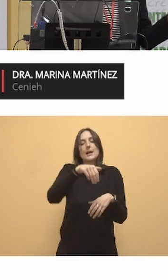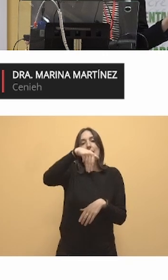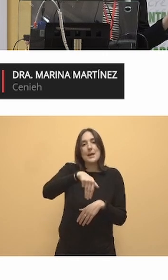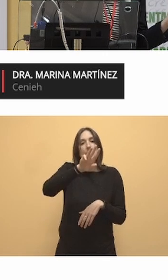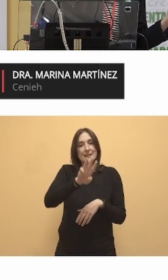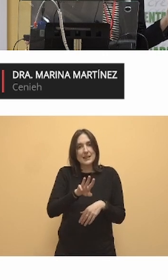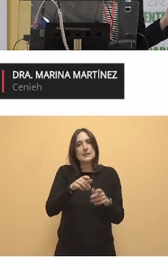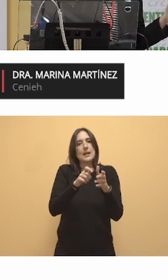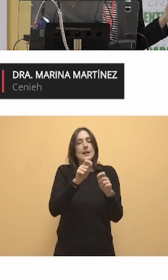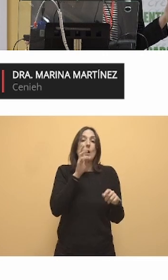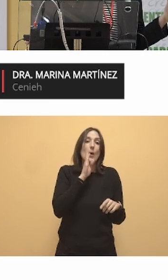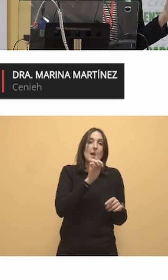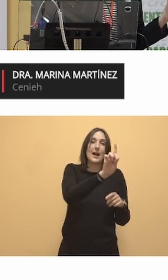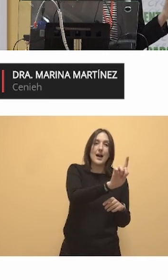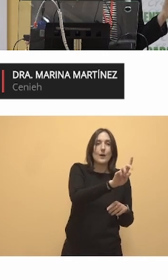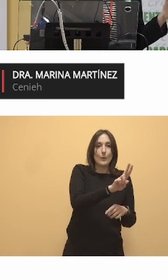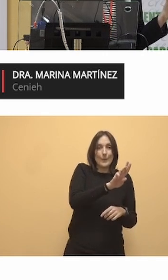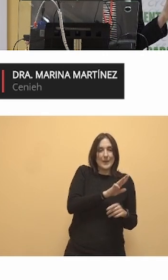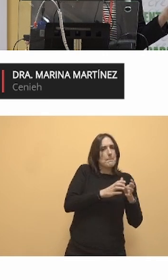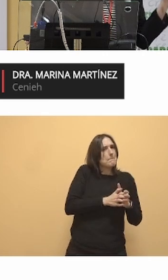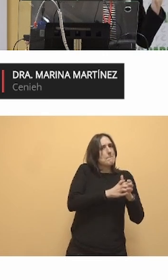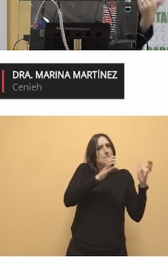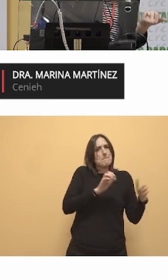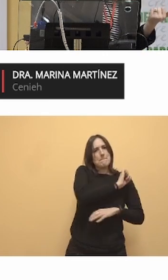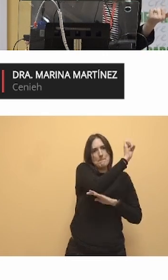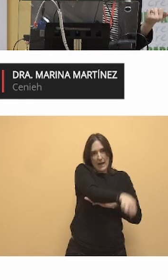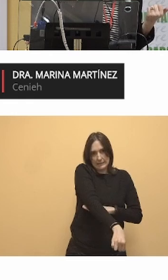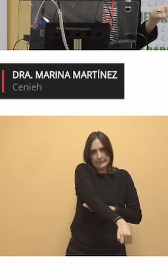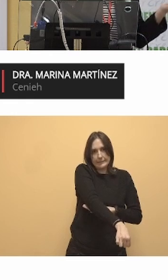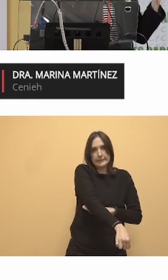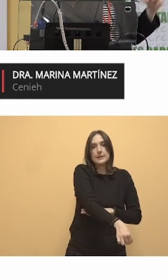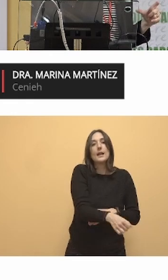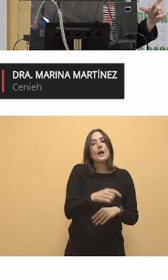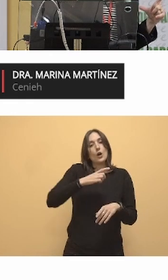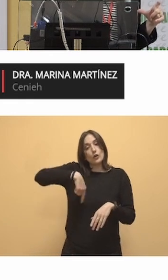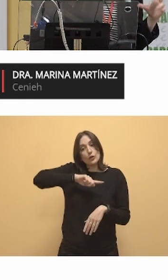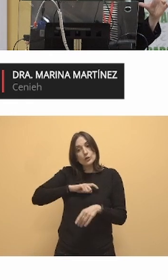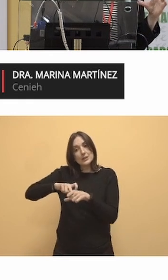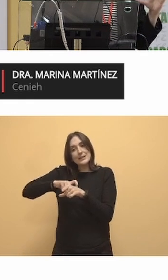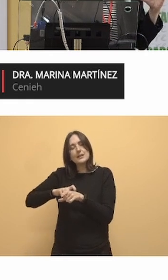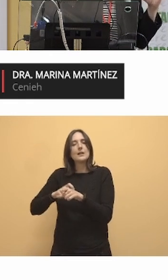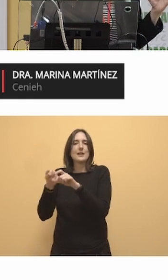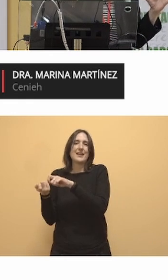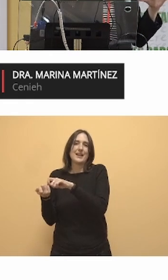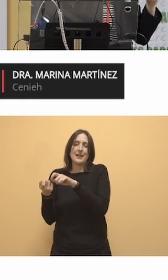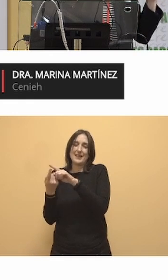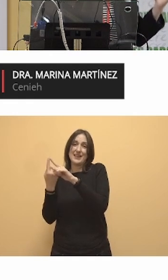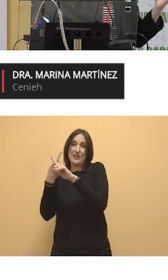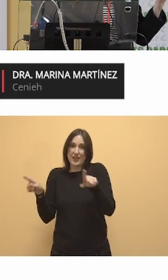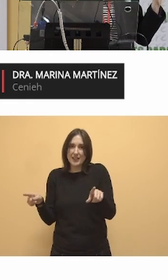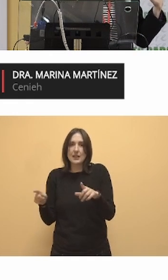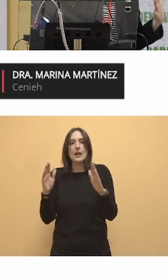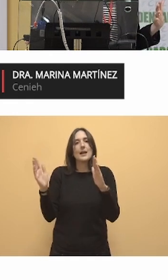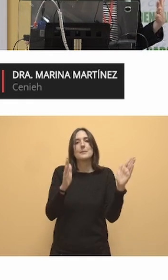más grande que las otras 2 piezas dentales. En nuestra especie ocurre a la inversa. Es una serie